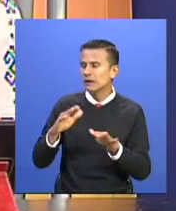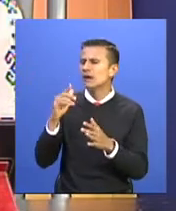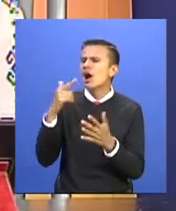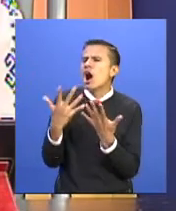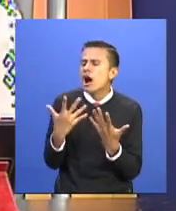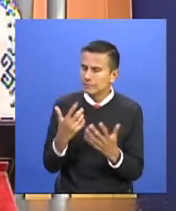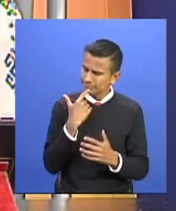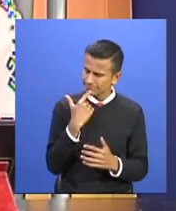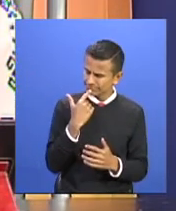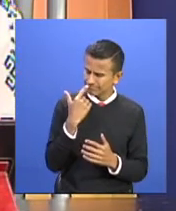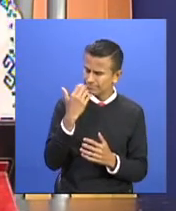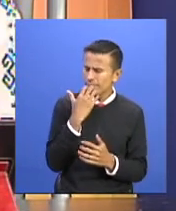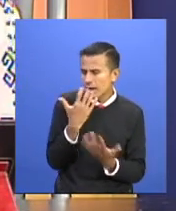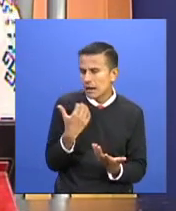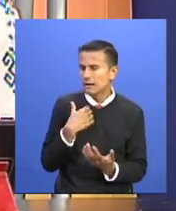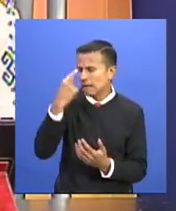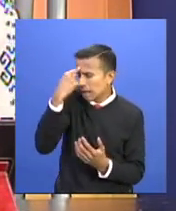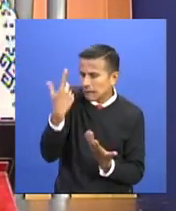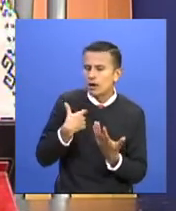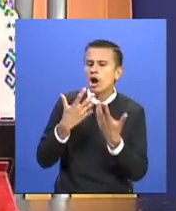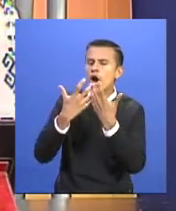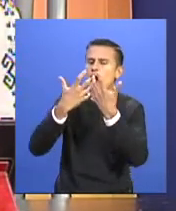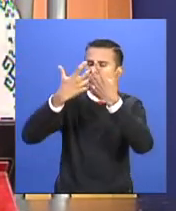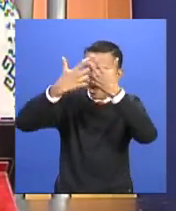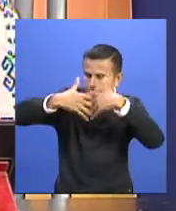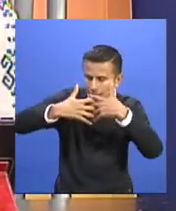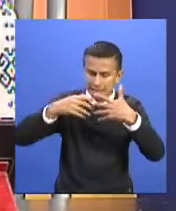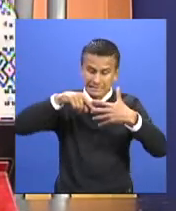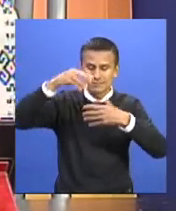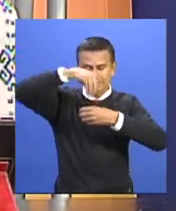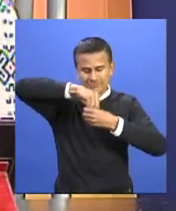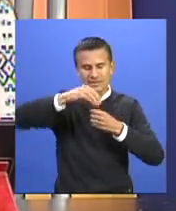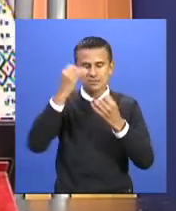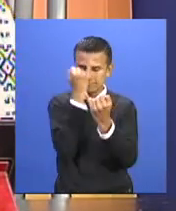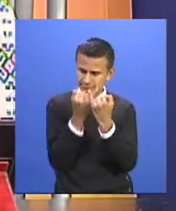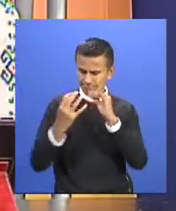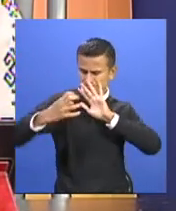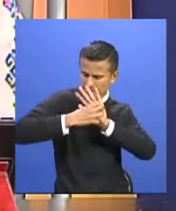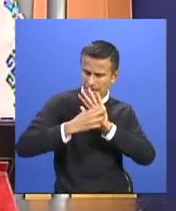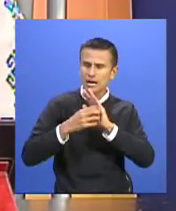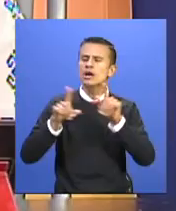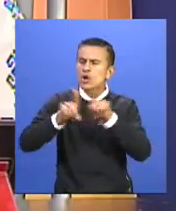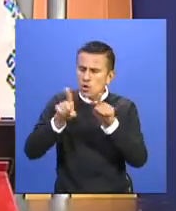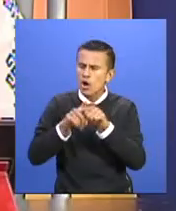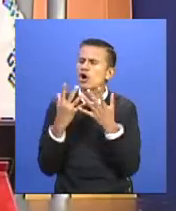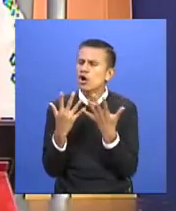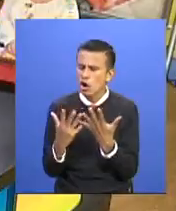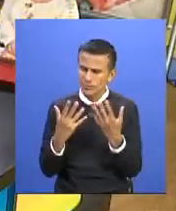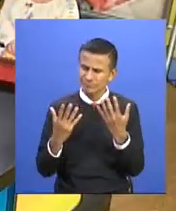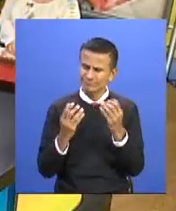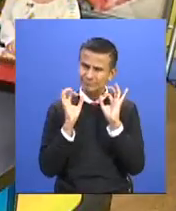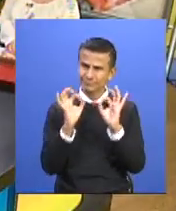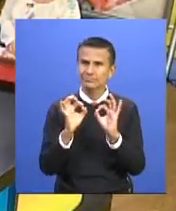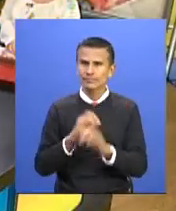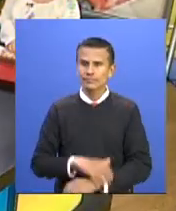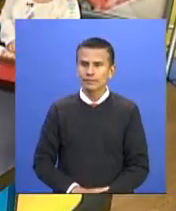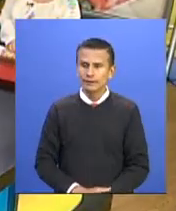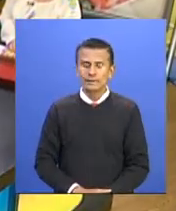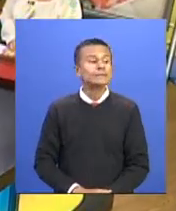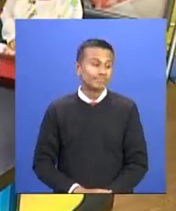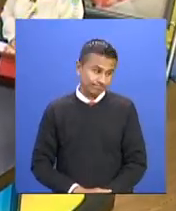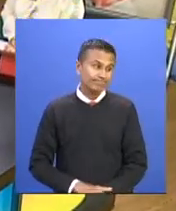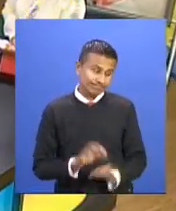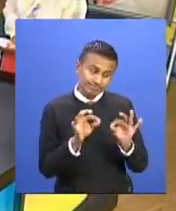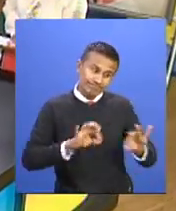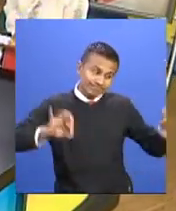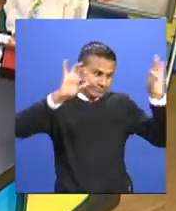ese trabajo de pensar esa imagen, de hacerle seguimiento también a esa reputación? Son súper importantes, porque yo